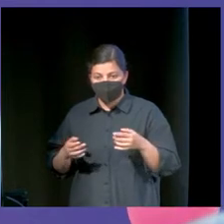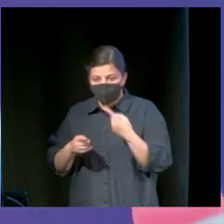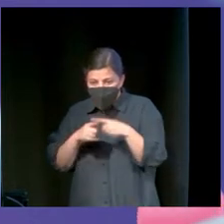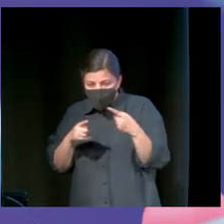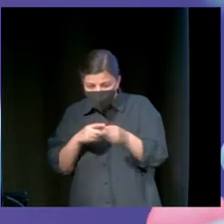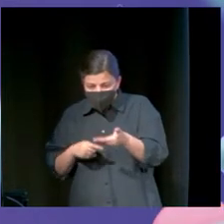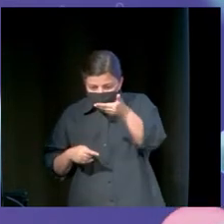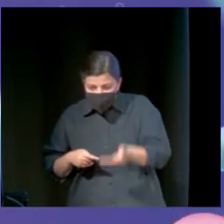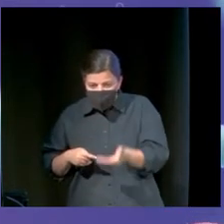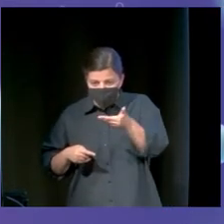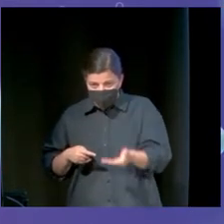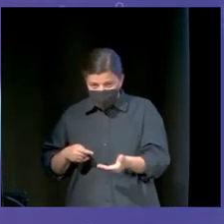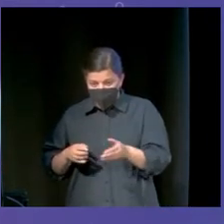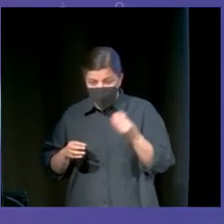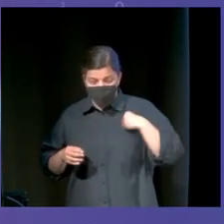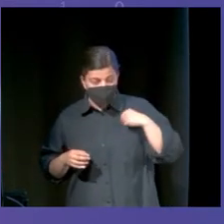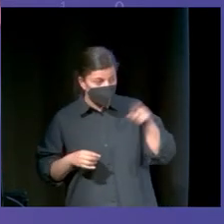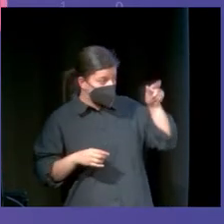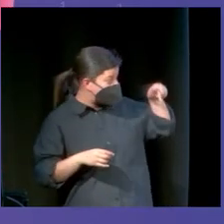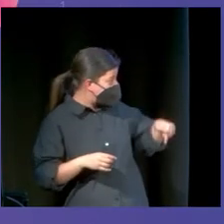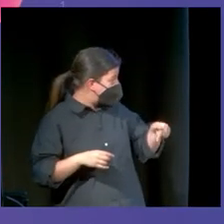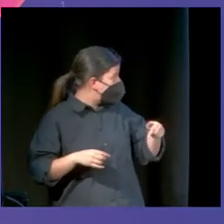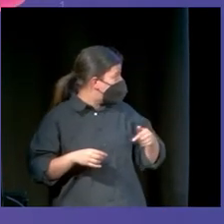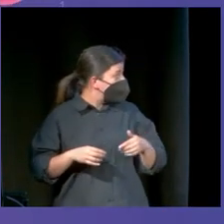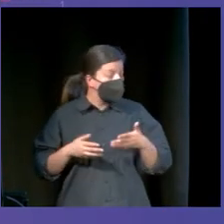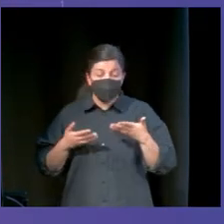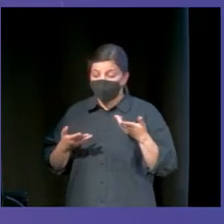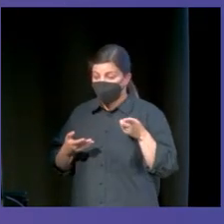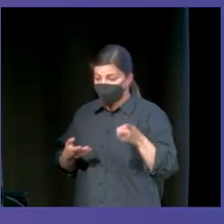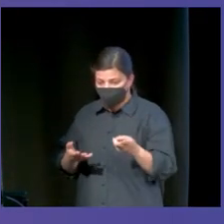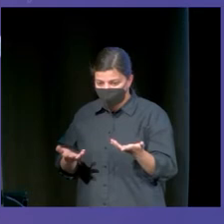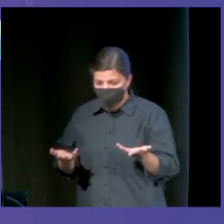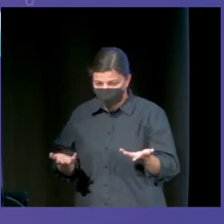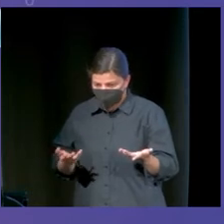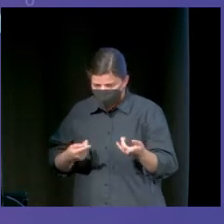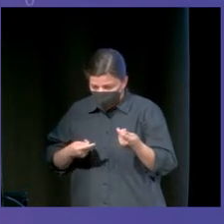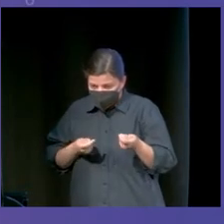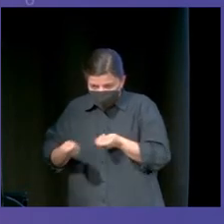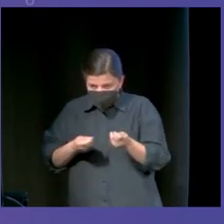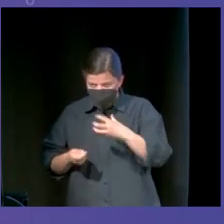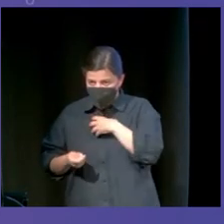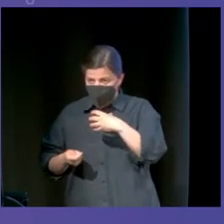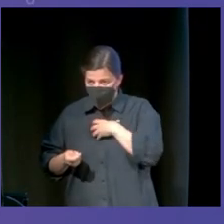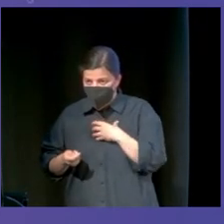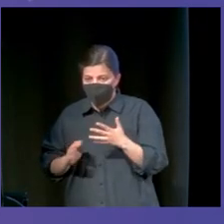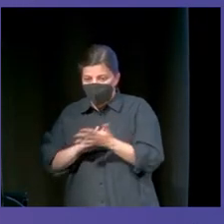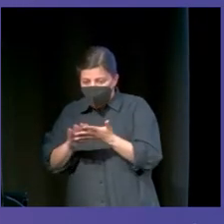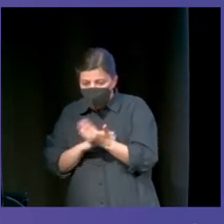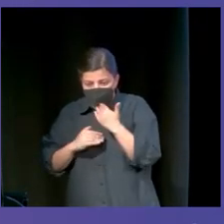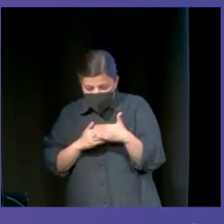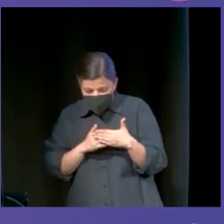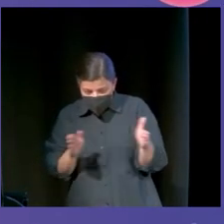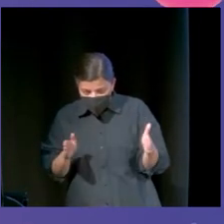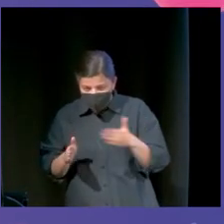importantes y las primitivas que vemos ahí abajo va a ser lo que no va a ser negociable cuando hablamos de algo abierto